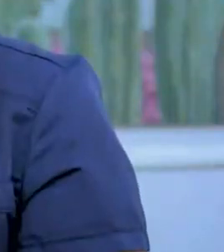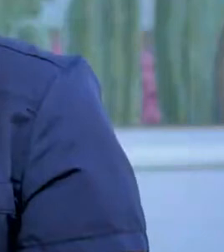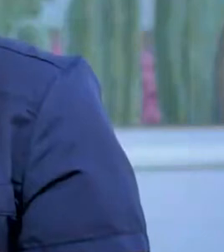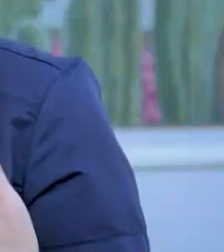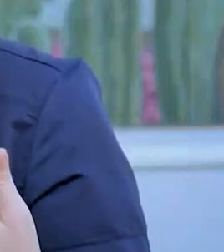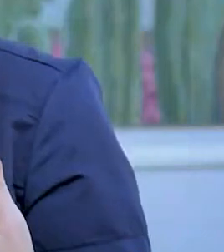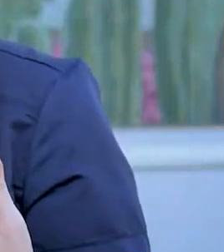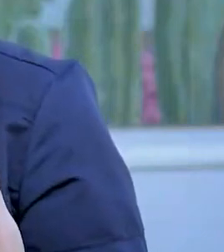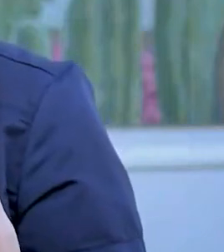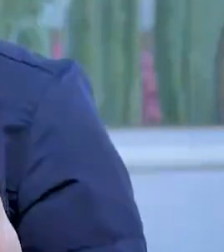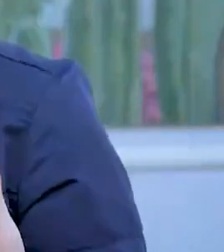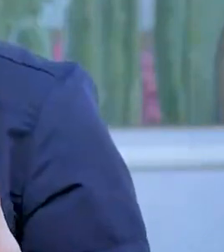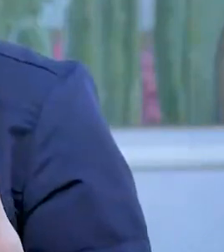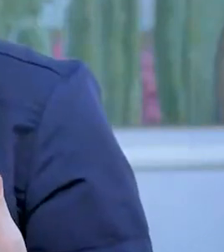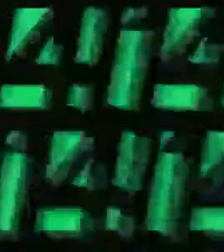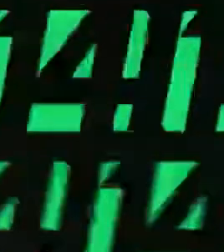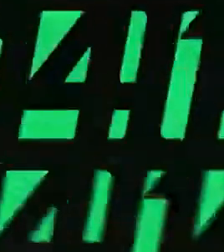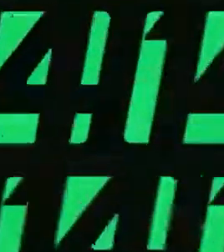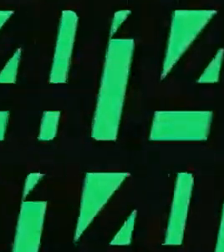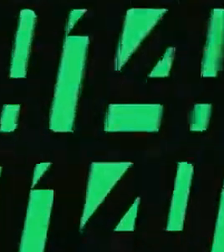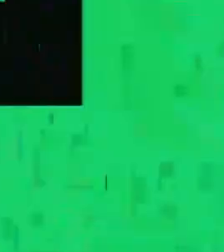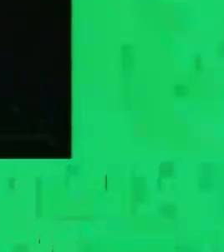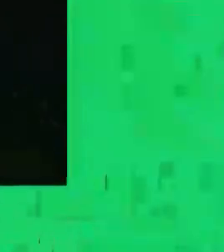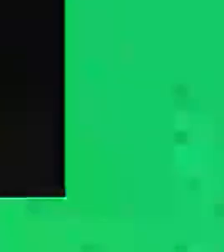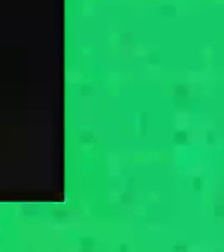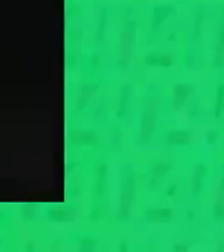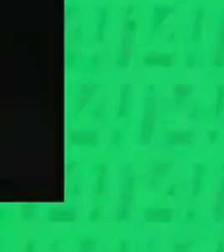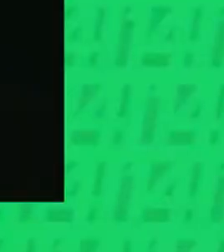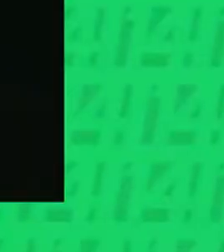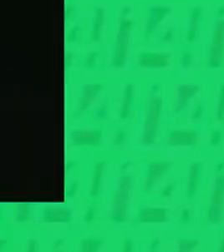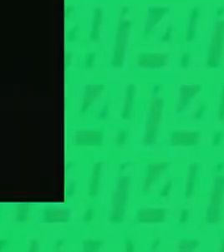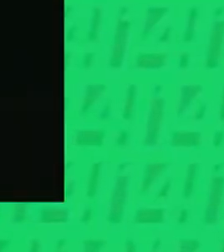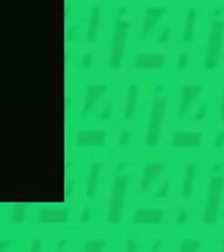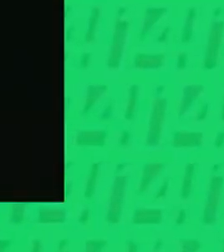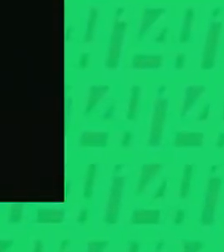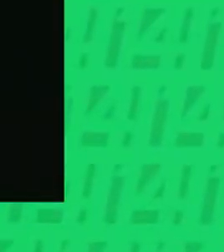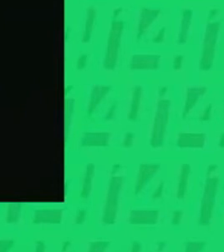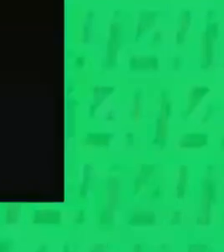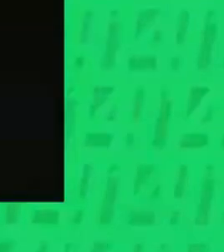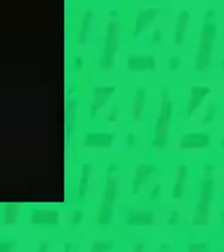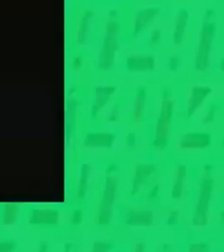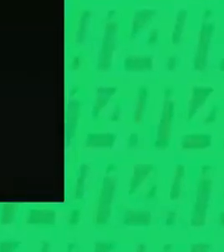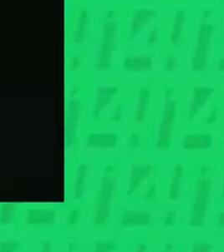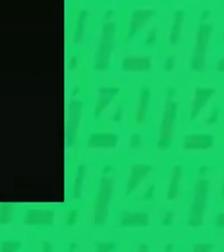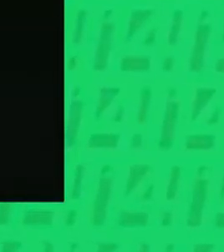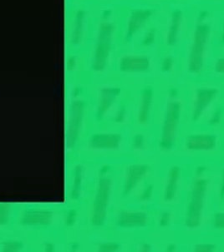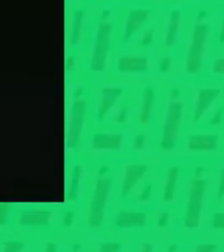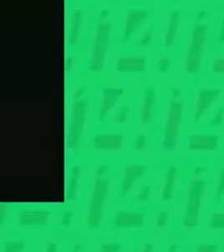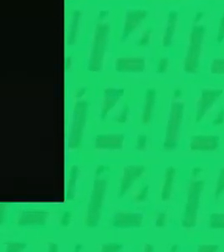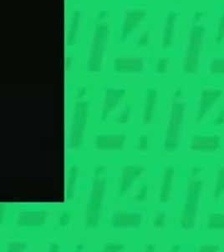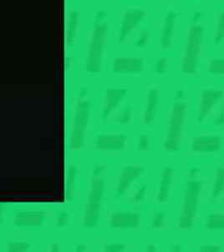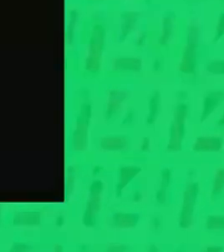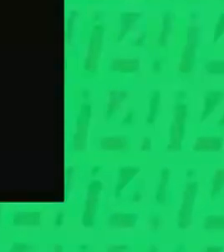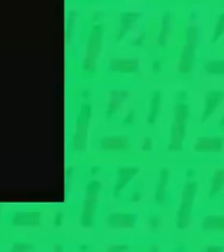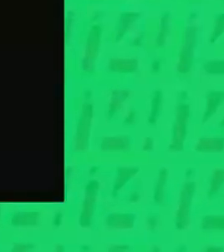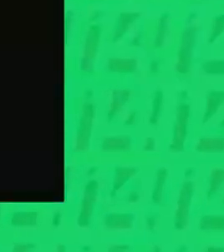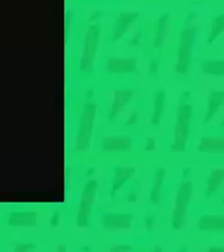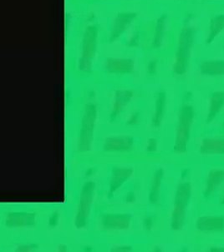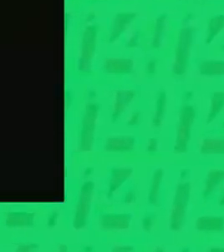No sabemos si va a llegar a ser normal de nuevo. Generación Impulso. Martes, 18:30